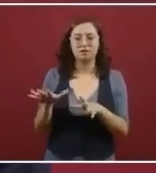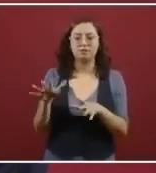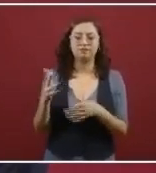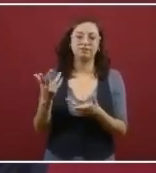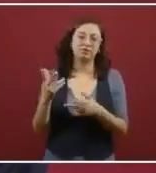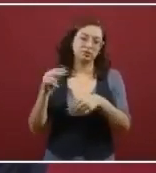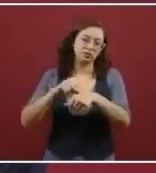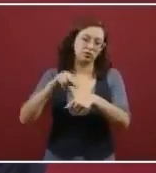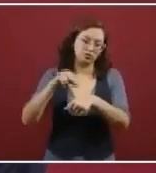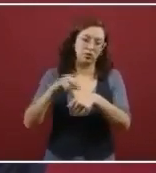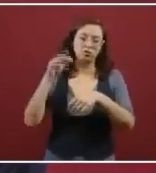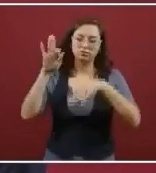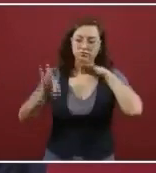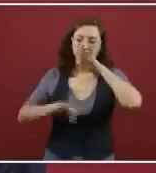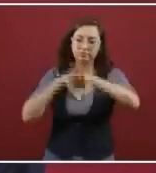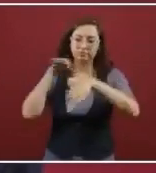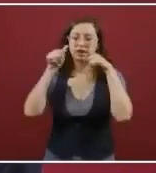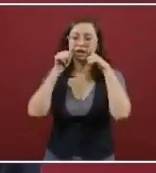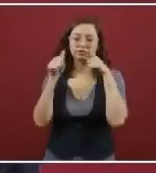seguro